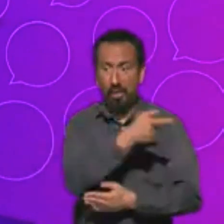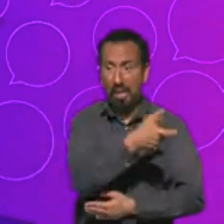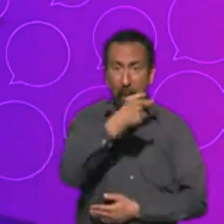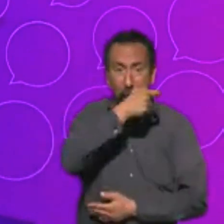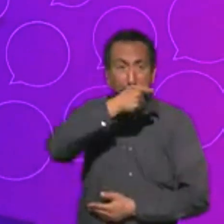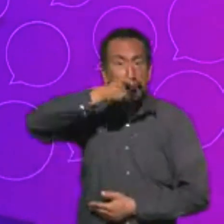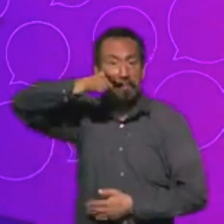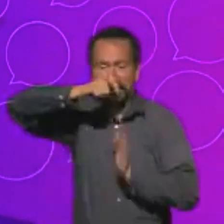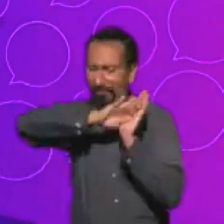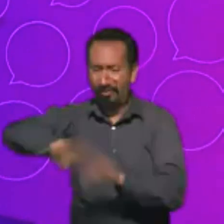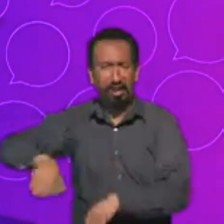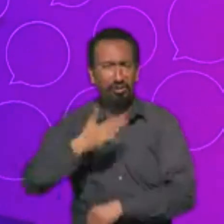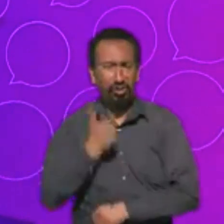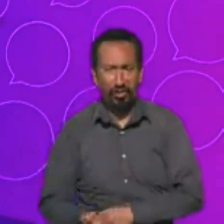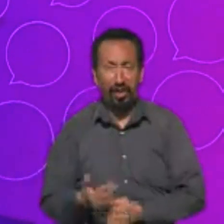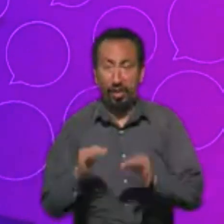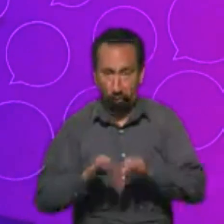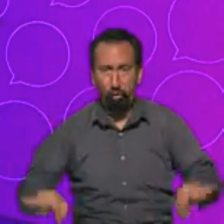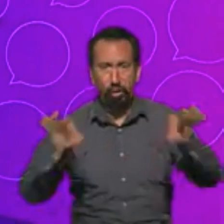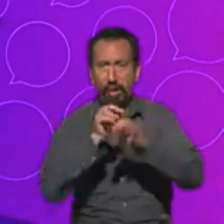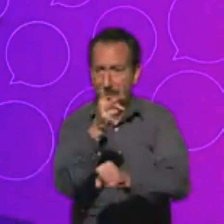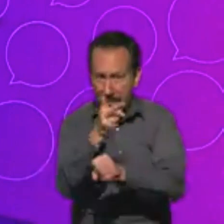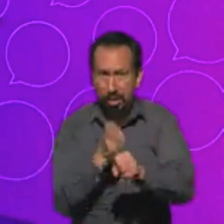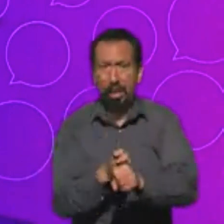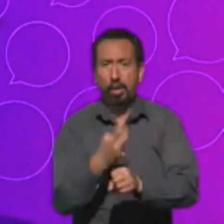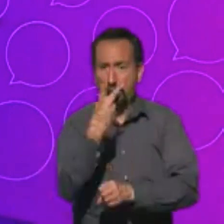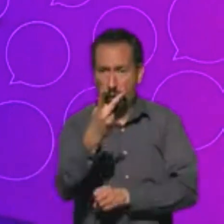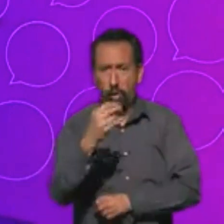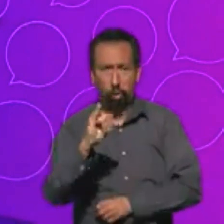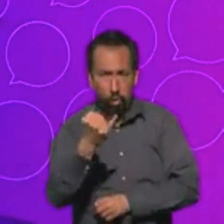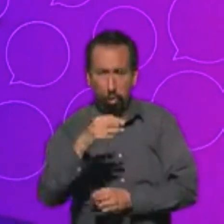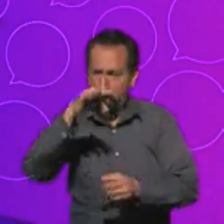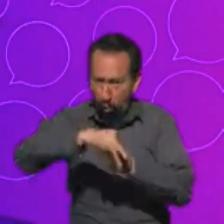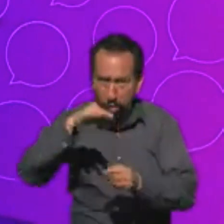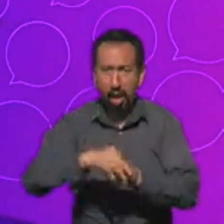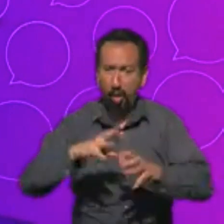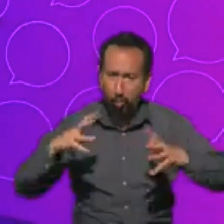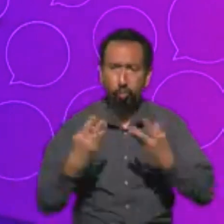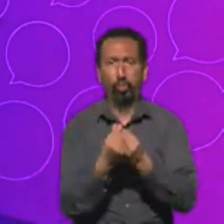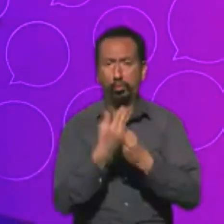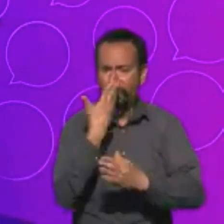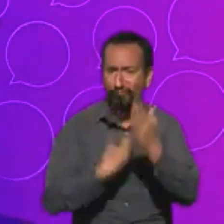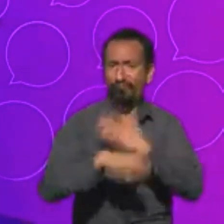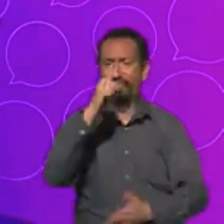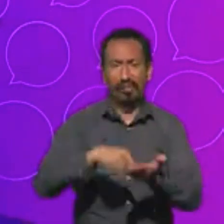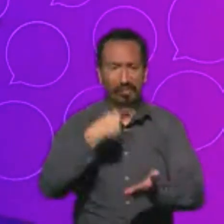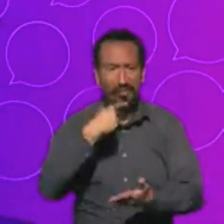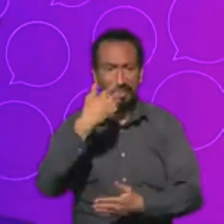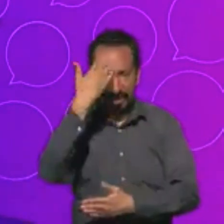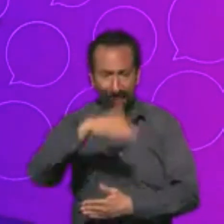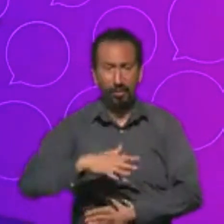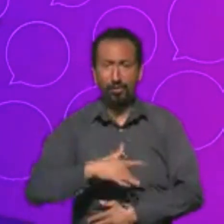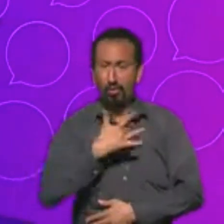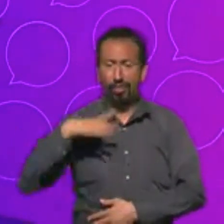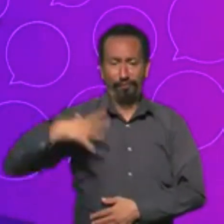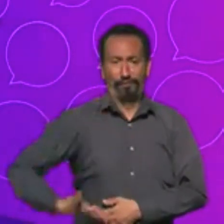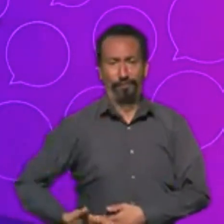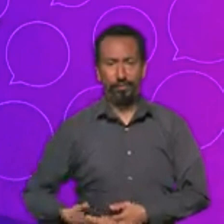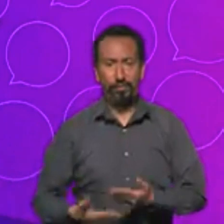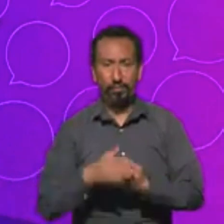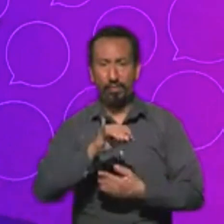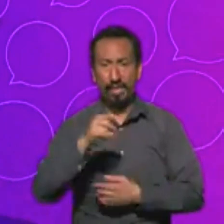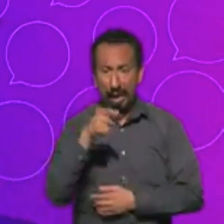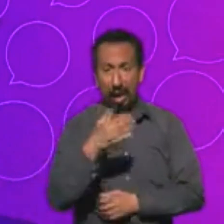con la necesidad de la gente les invito a votar por la evolución juntos hagamos de celay una ciudad de la que todos podamos estar orgullosos Javier